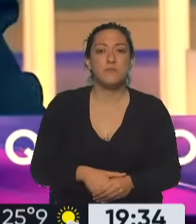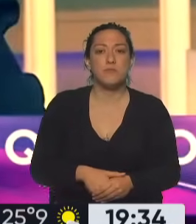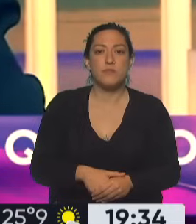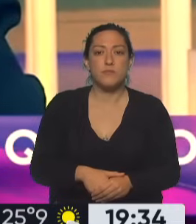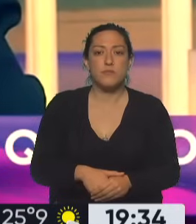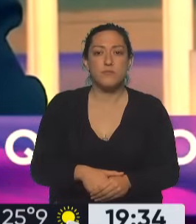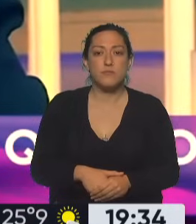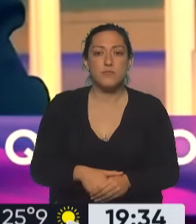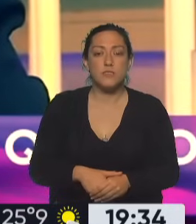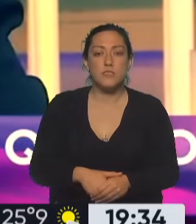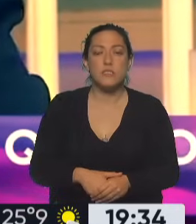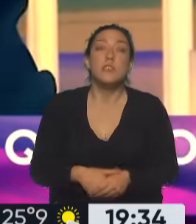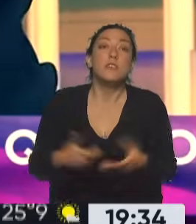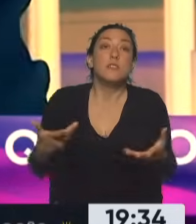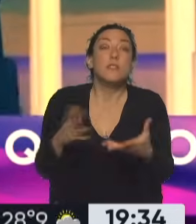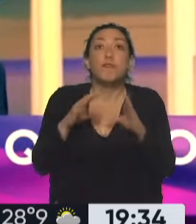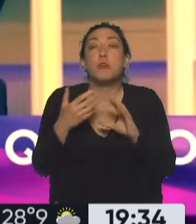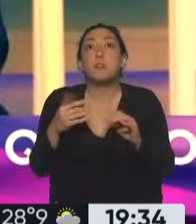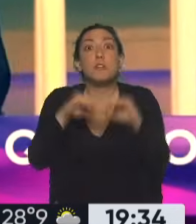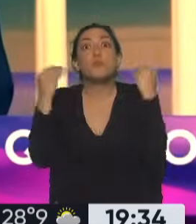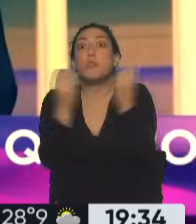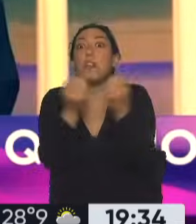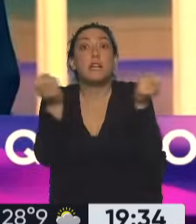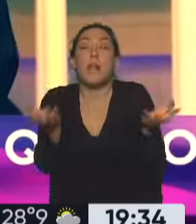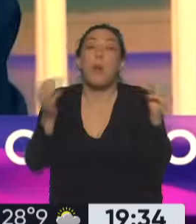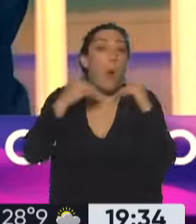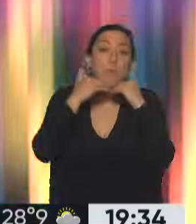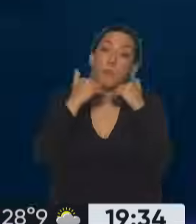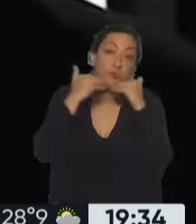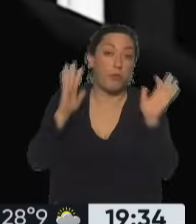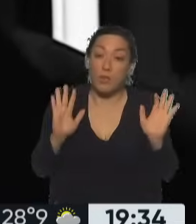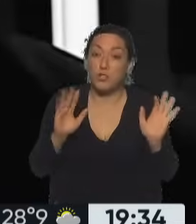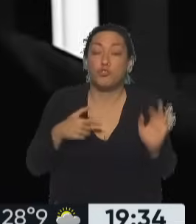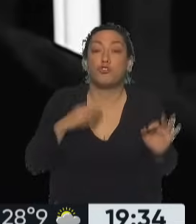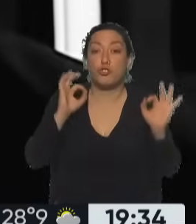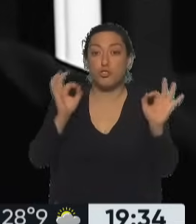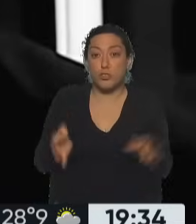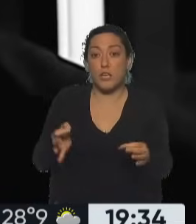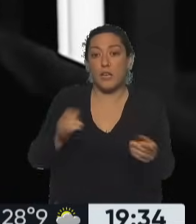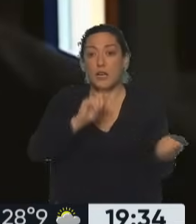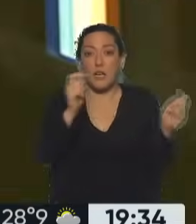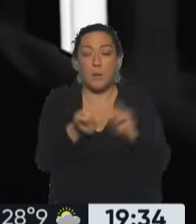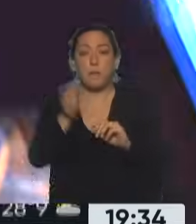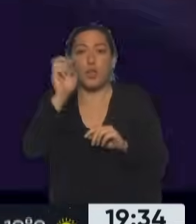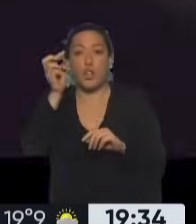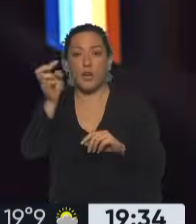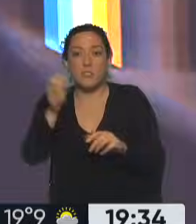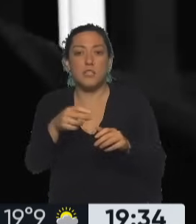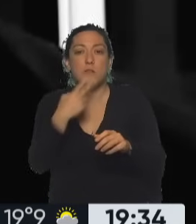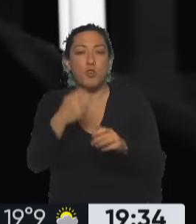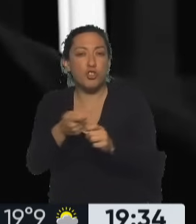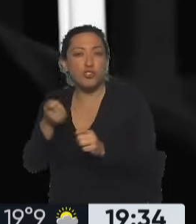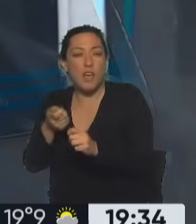No sé cómo nos va a ir. Sé que con dolarización y motosierra